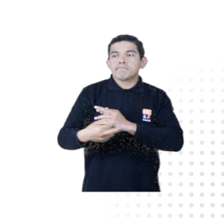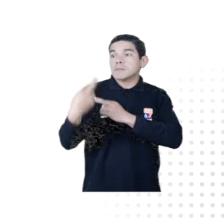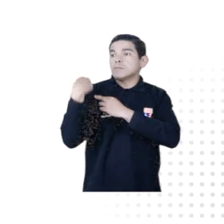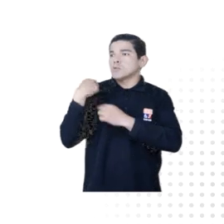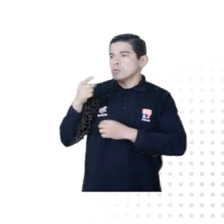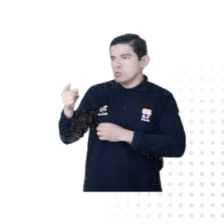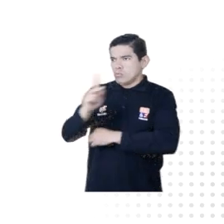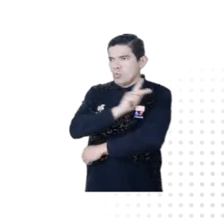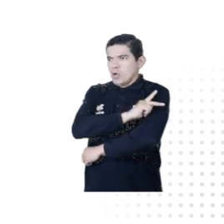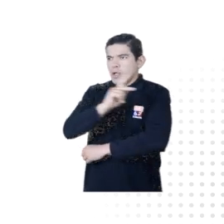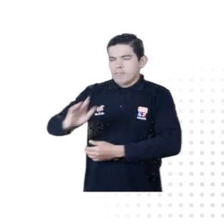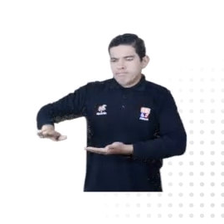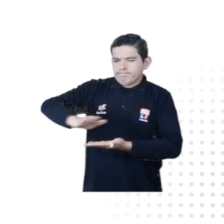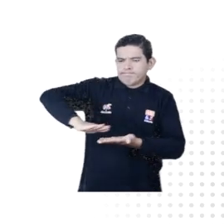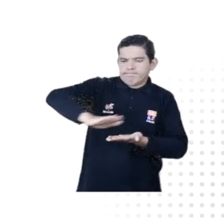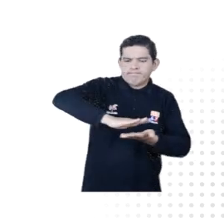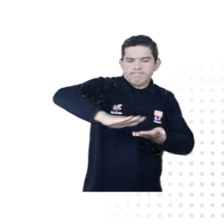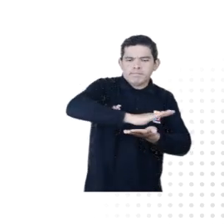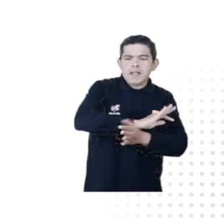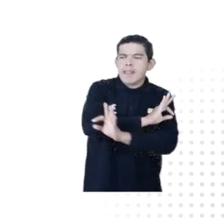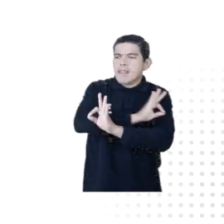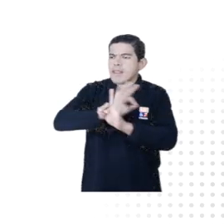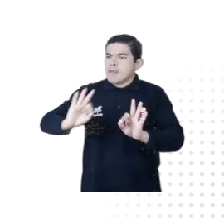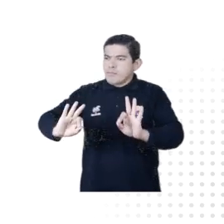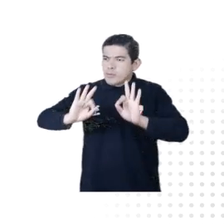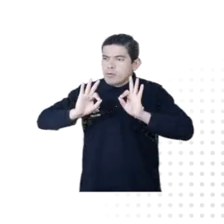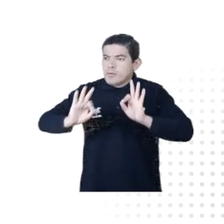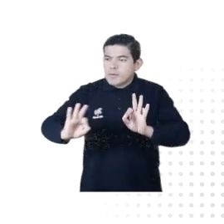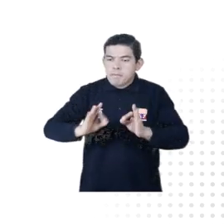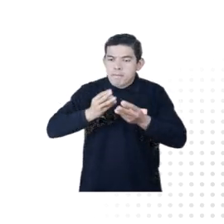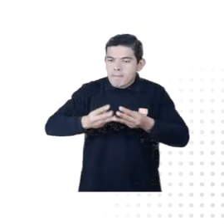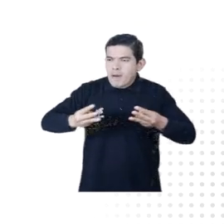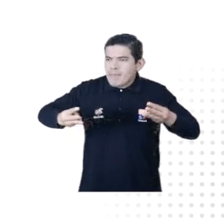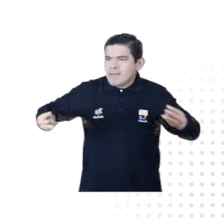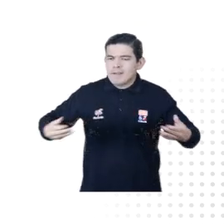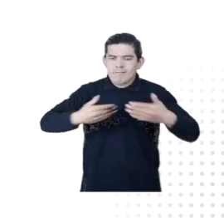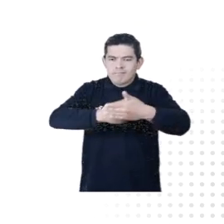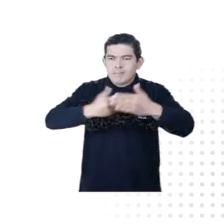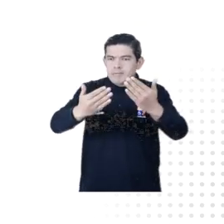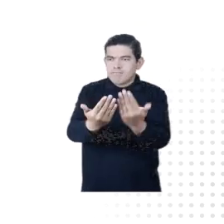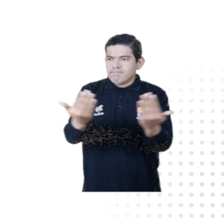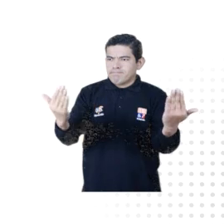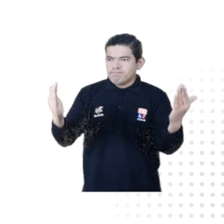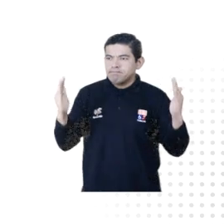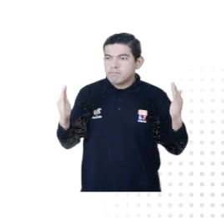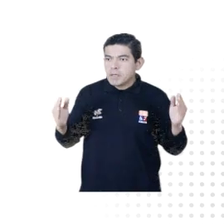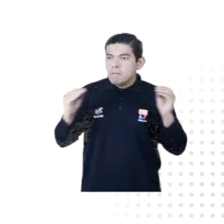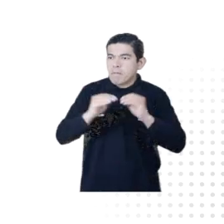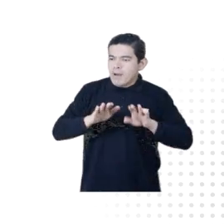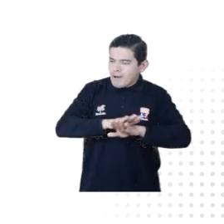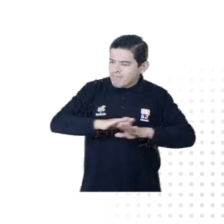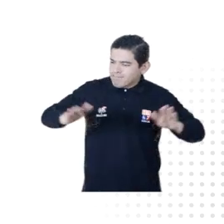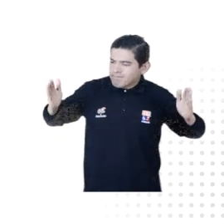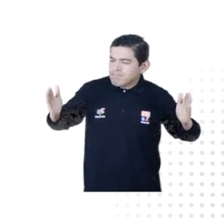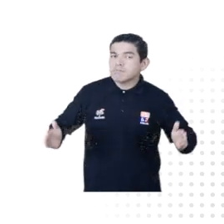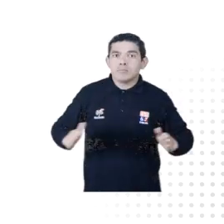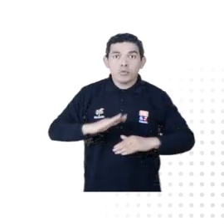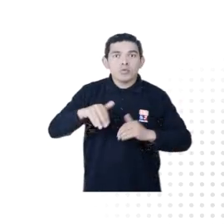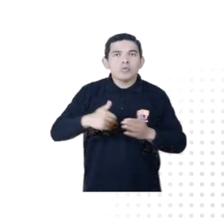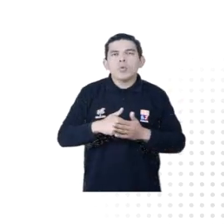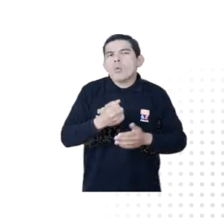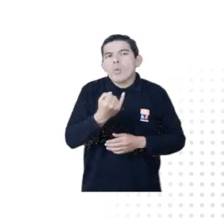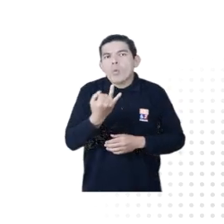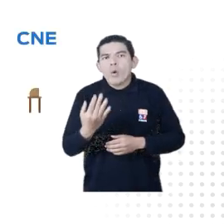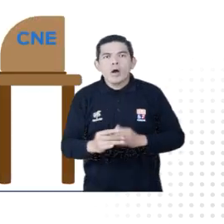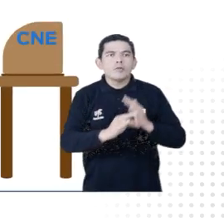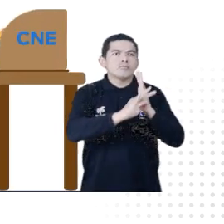Adicional, se designará un vocal encargado de desinfectar con toallas húmedas todos los materiales, biombos plásticos y la superficie de